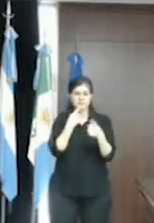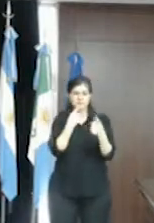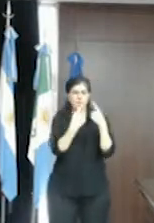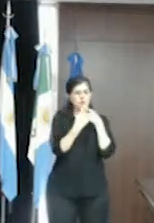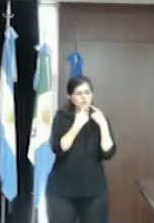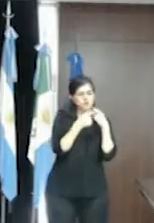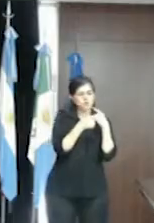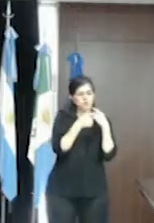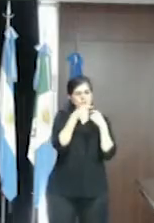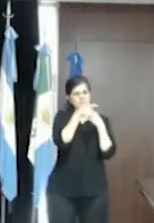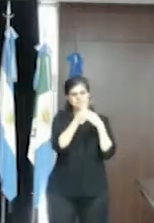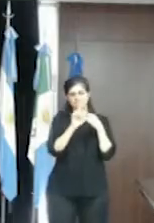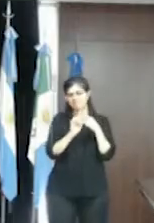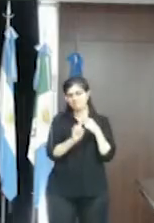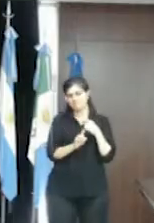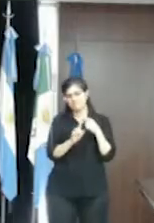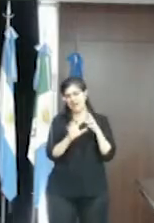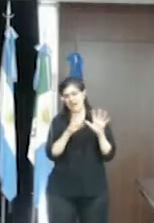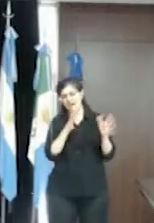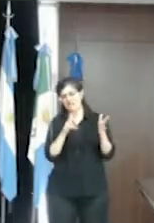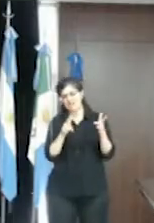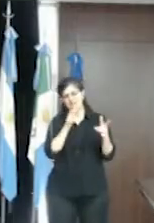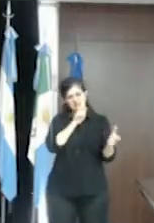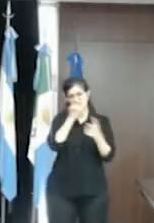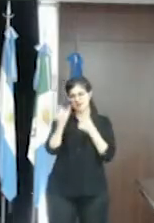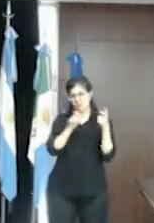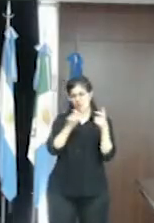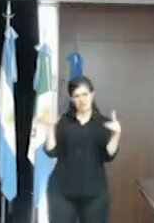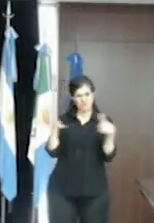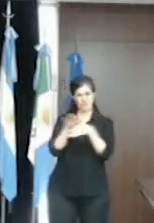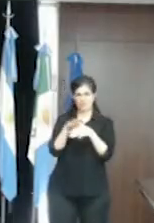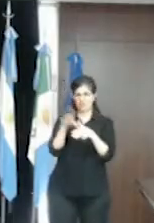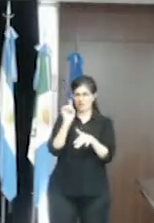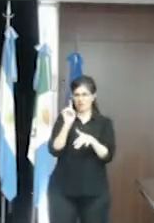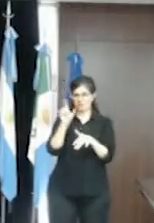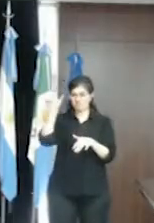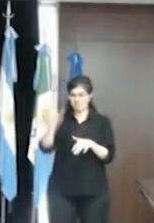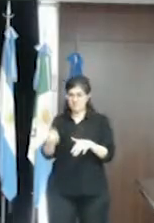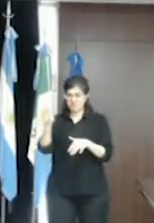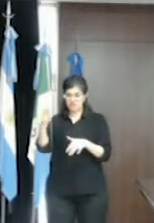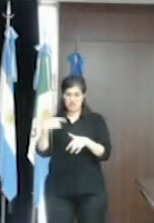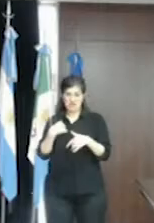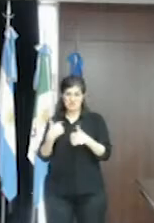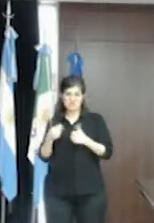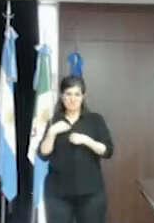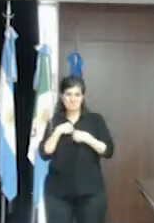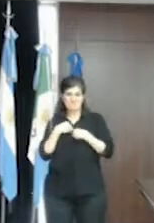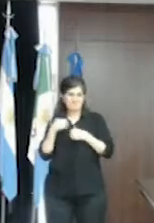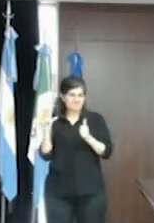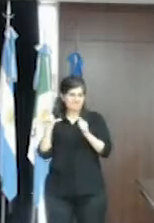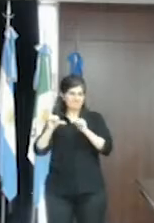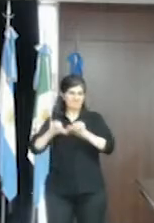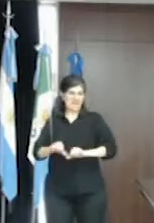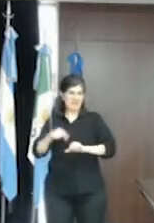respuestas encuentra otras. Entonces, eso genera frustración y genera agresividad. Por lo tanto, la